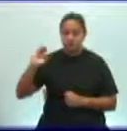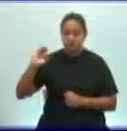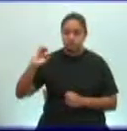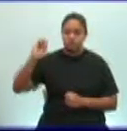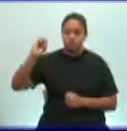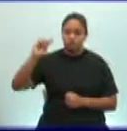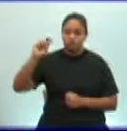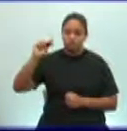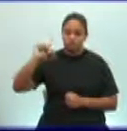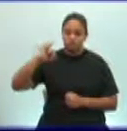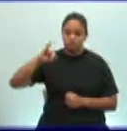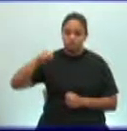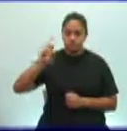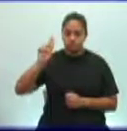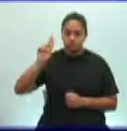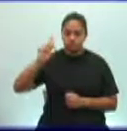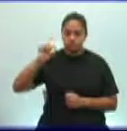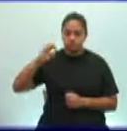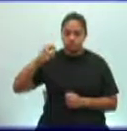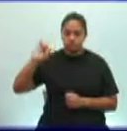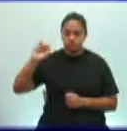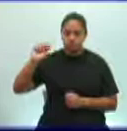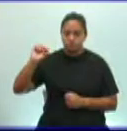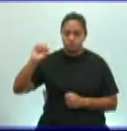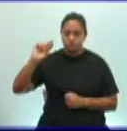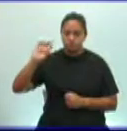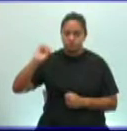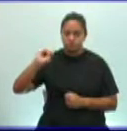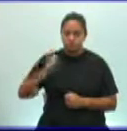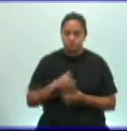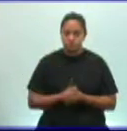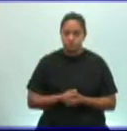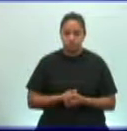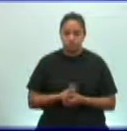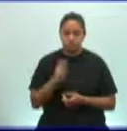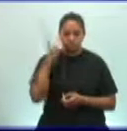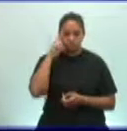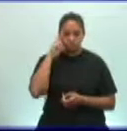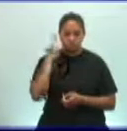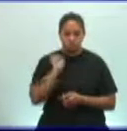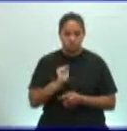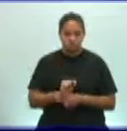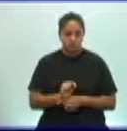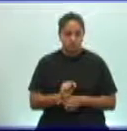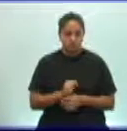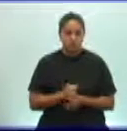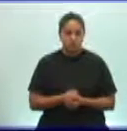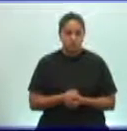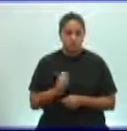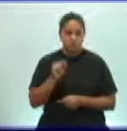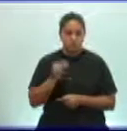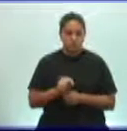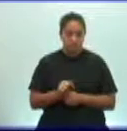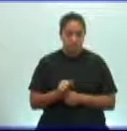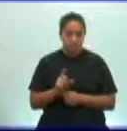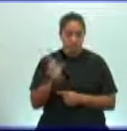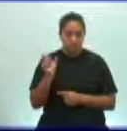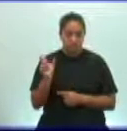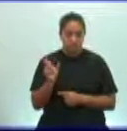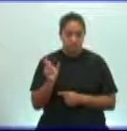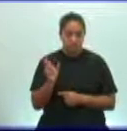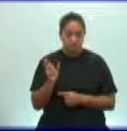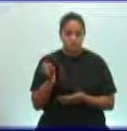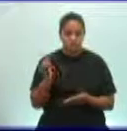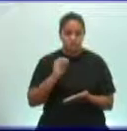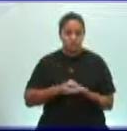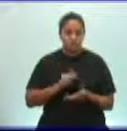son conjunciones. Vamos entonces a recordar que las conjunciones se emplean